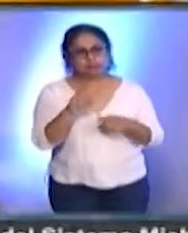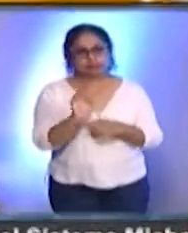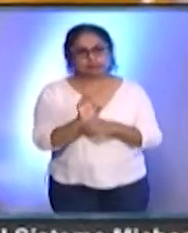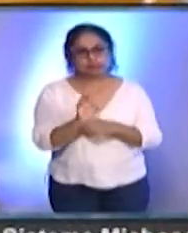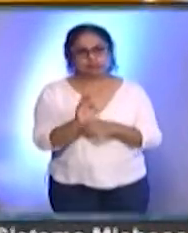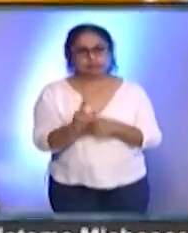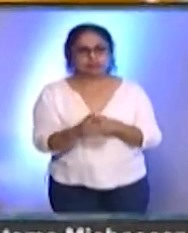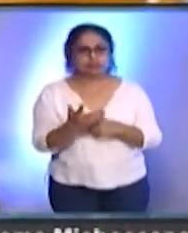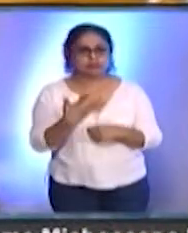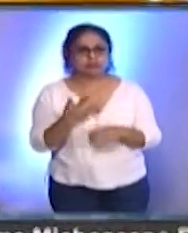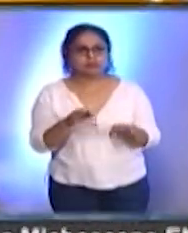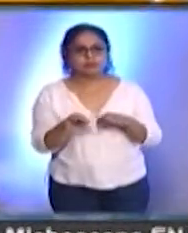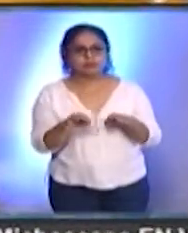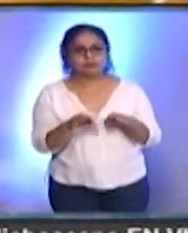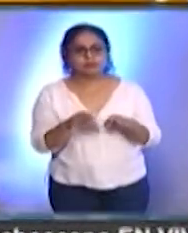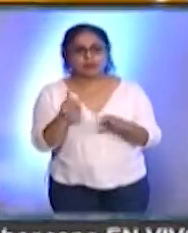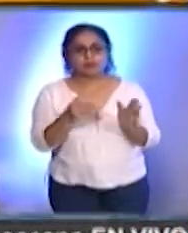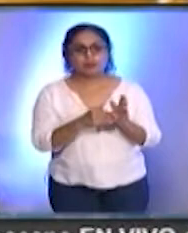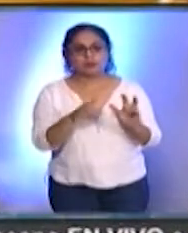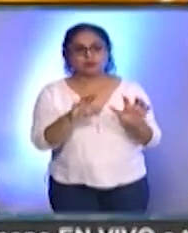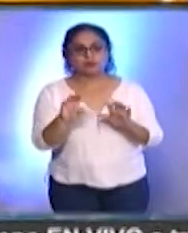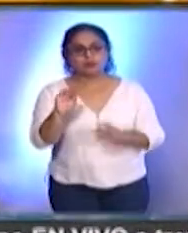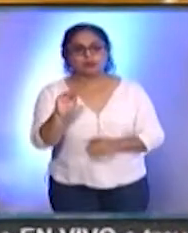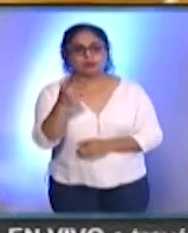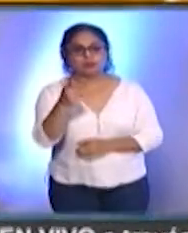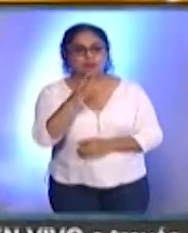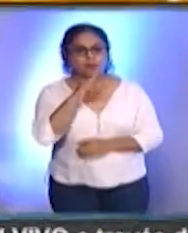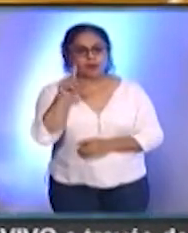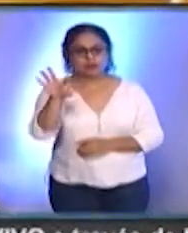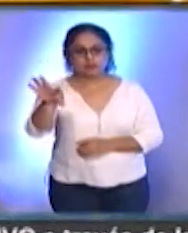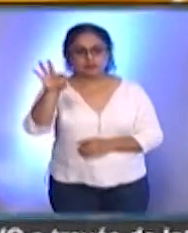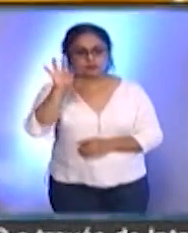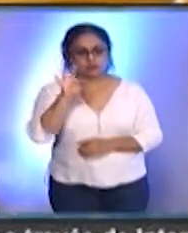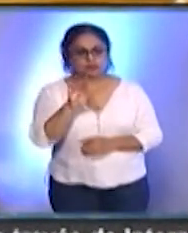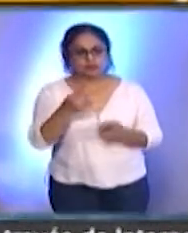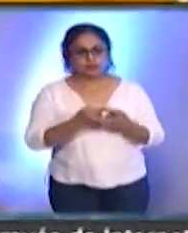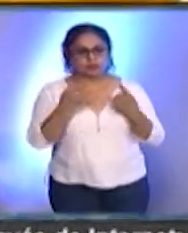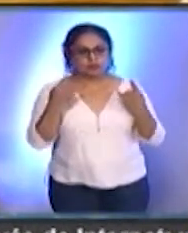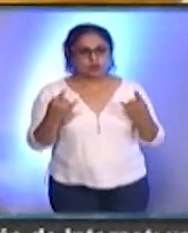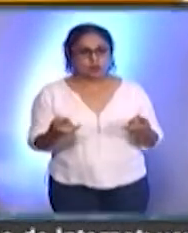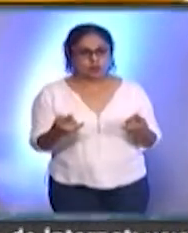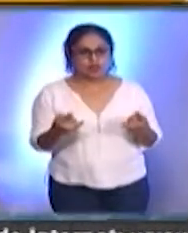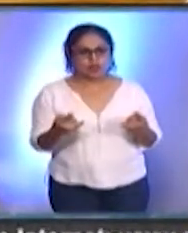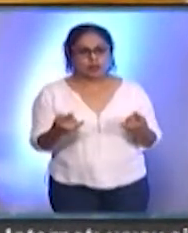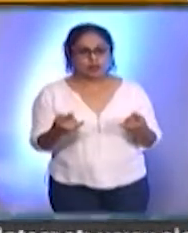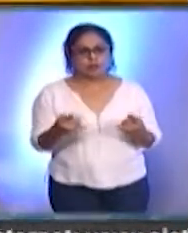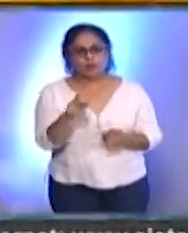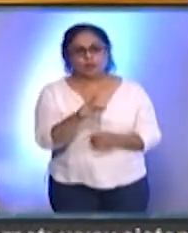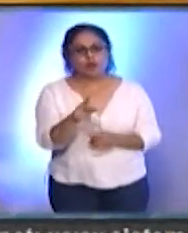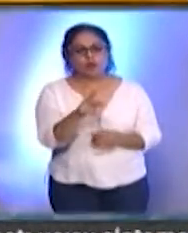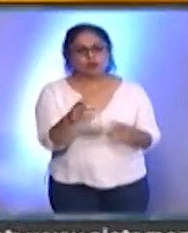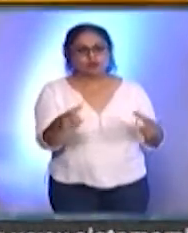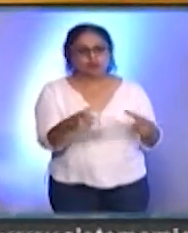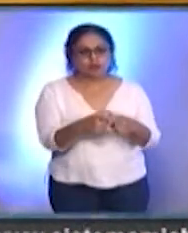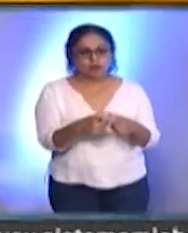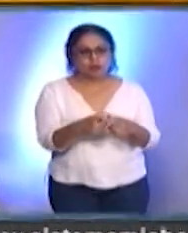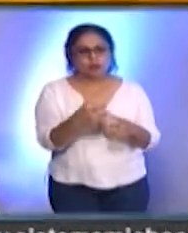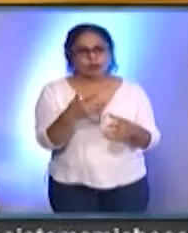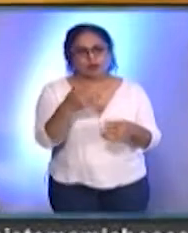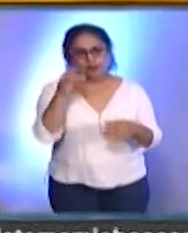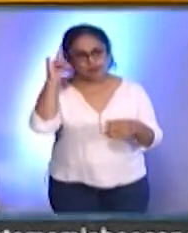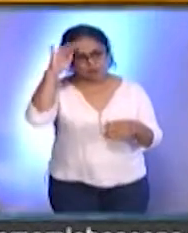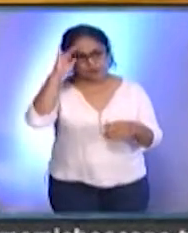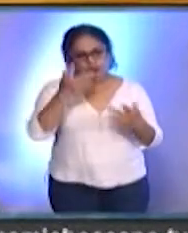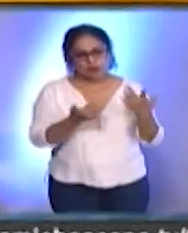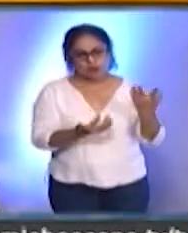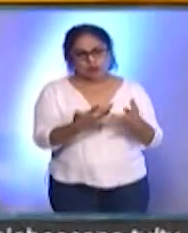En 1997 recibió el premio a Mejor Historia Original por Pueblo Chico Infierno Grande, entregado por TV y Novelas. También